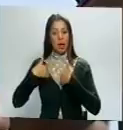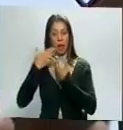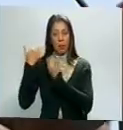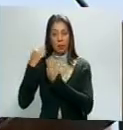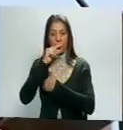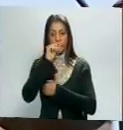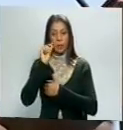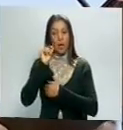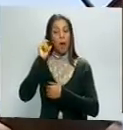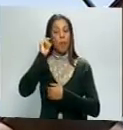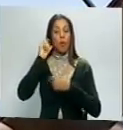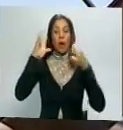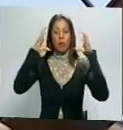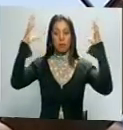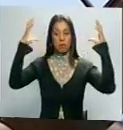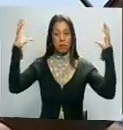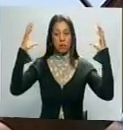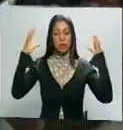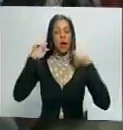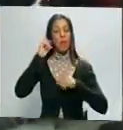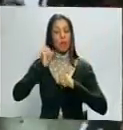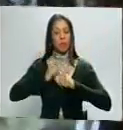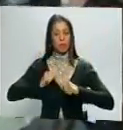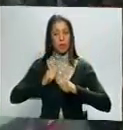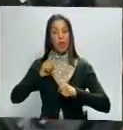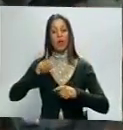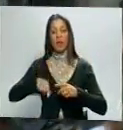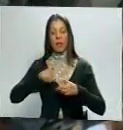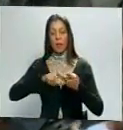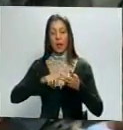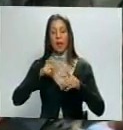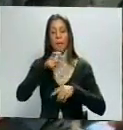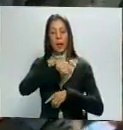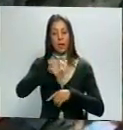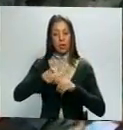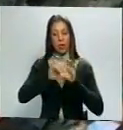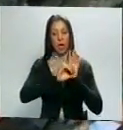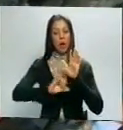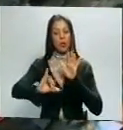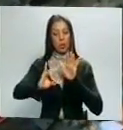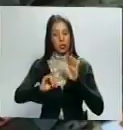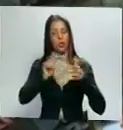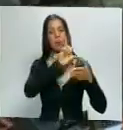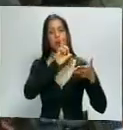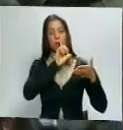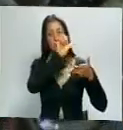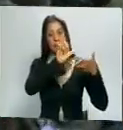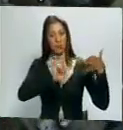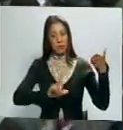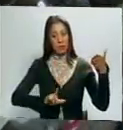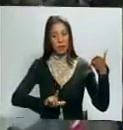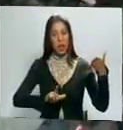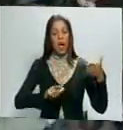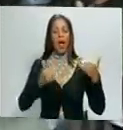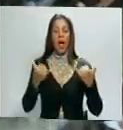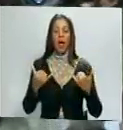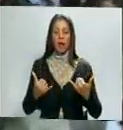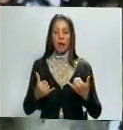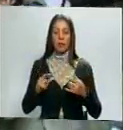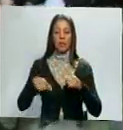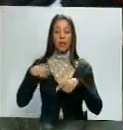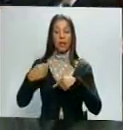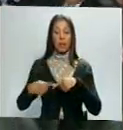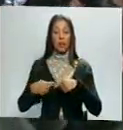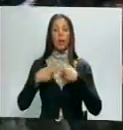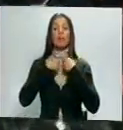y de la subsecretaria Carolis Elena Pérez, así como de los y las constituyentes que se indican en la lista anexa. A continuación, el primer